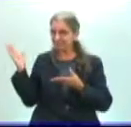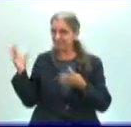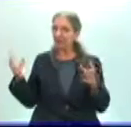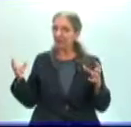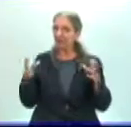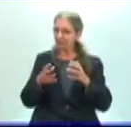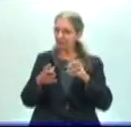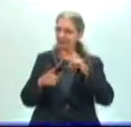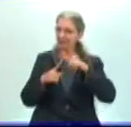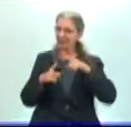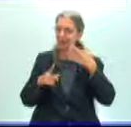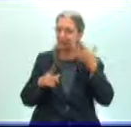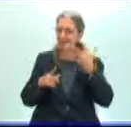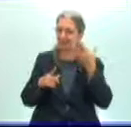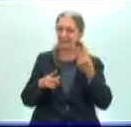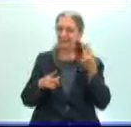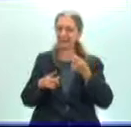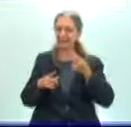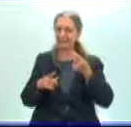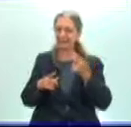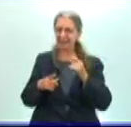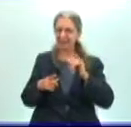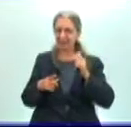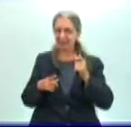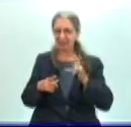Grupo de teoremas de Pitágoras.